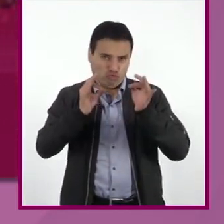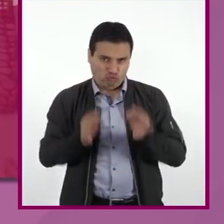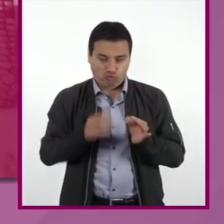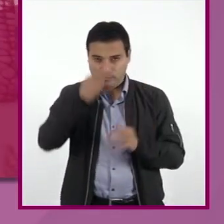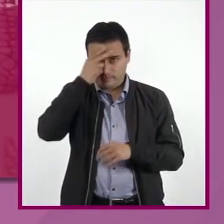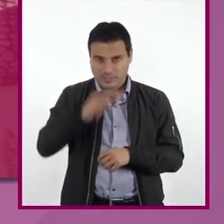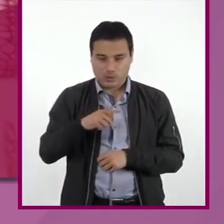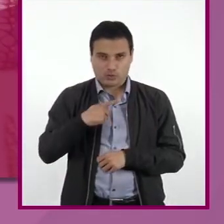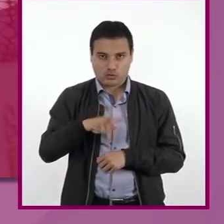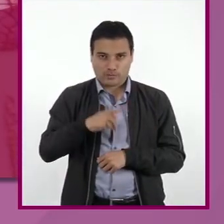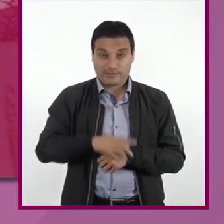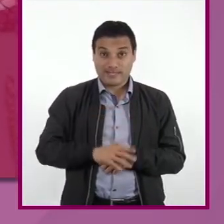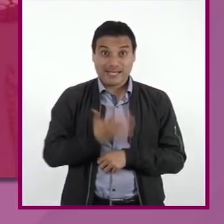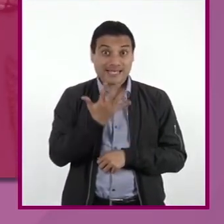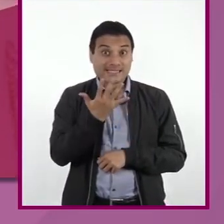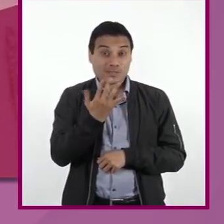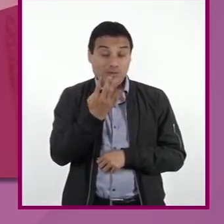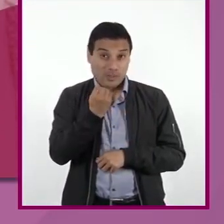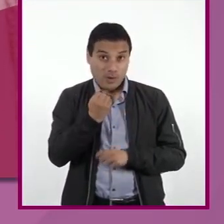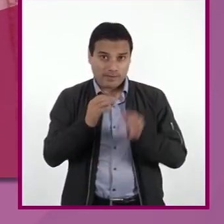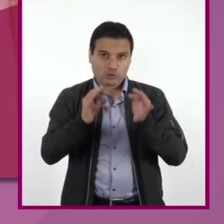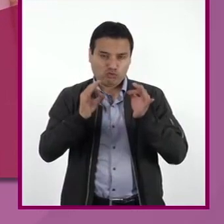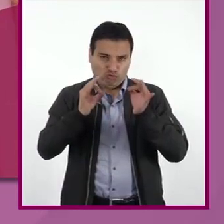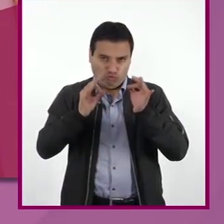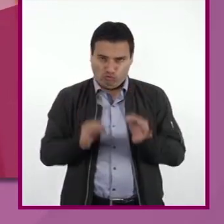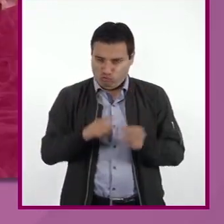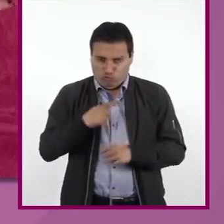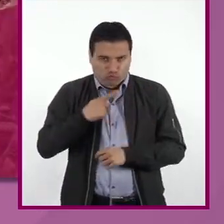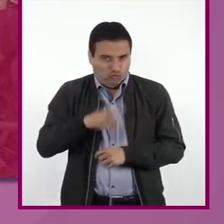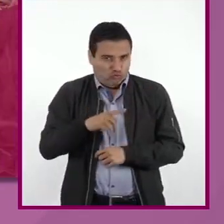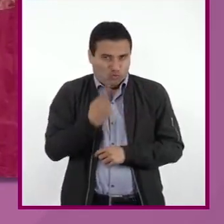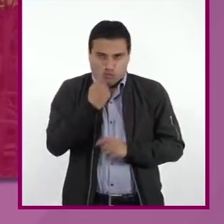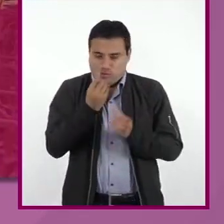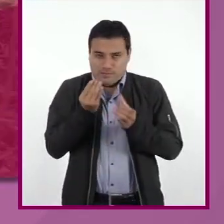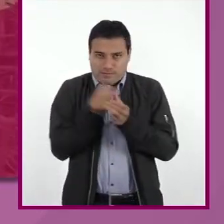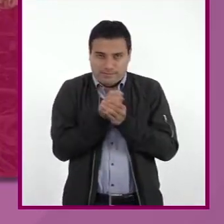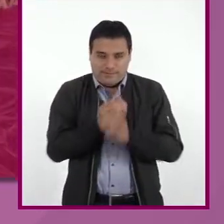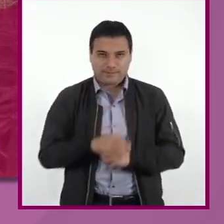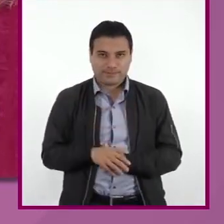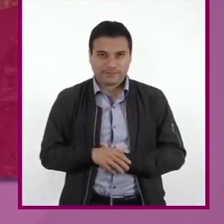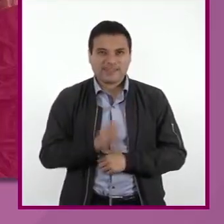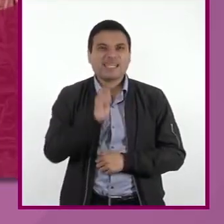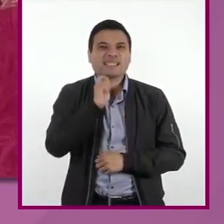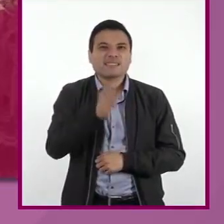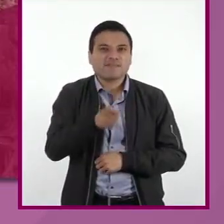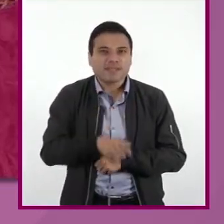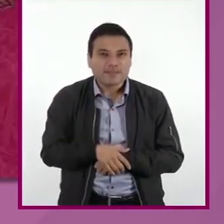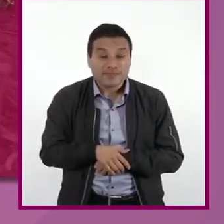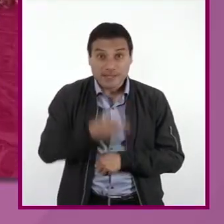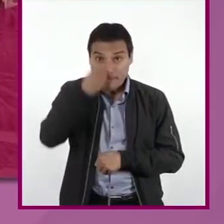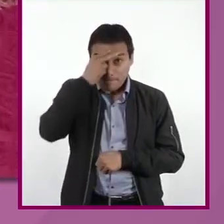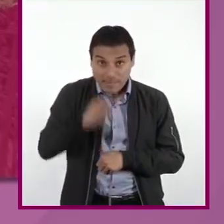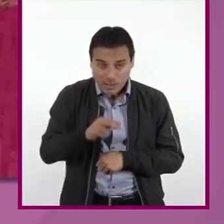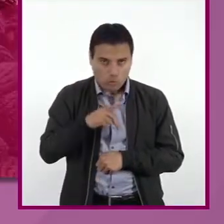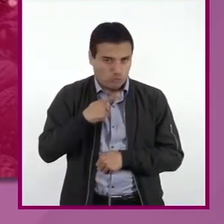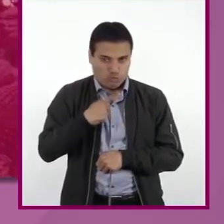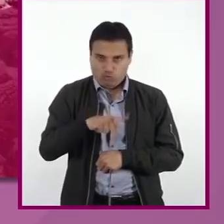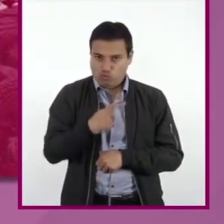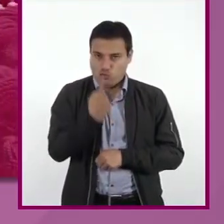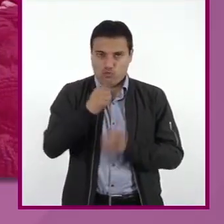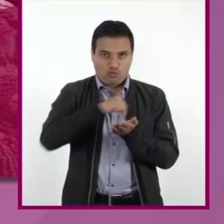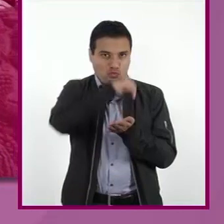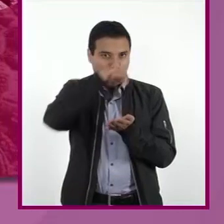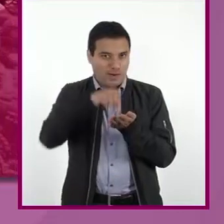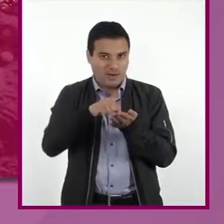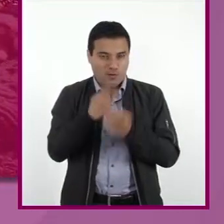México y 59 son nativas de nuestras tierras. Es decir, que solo en ellas se cultivan. ¿Cómo